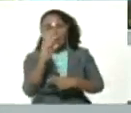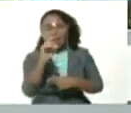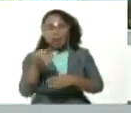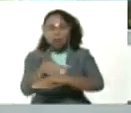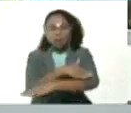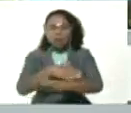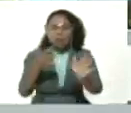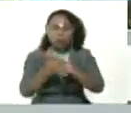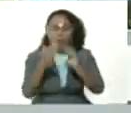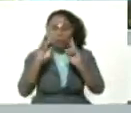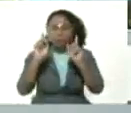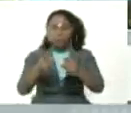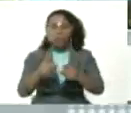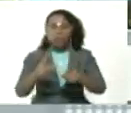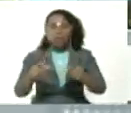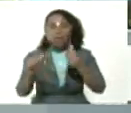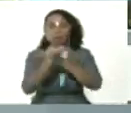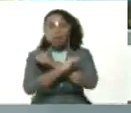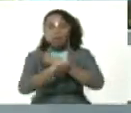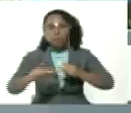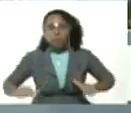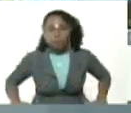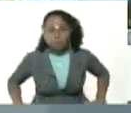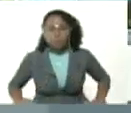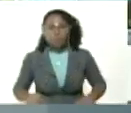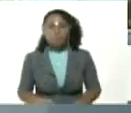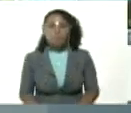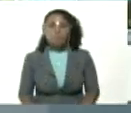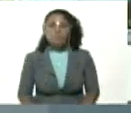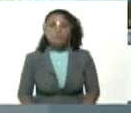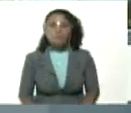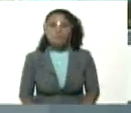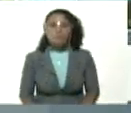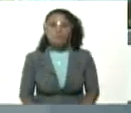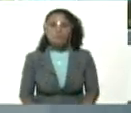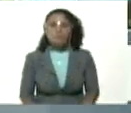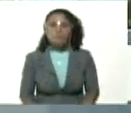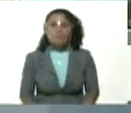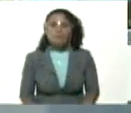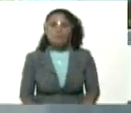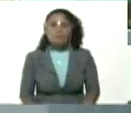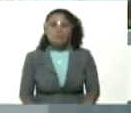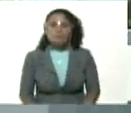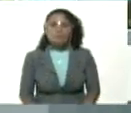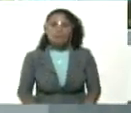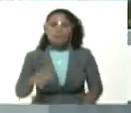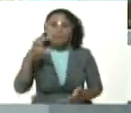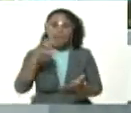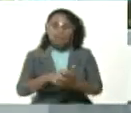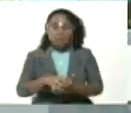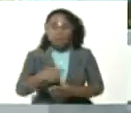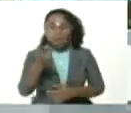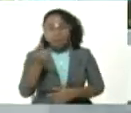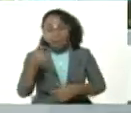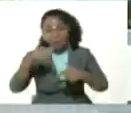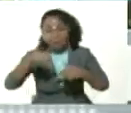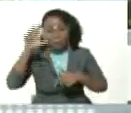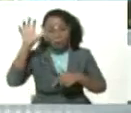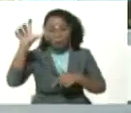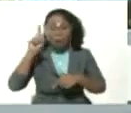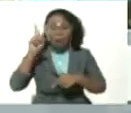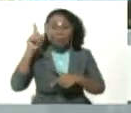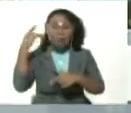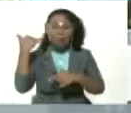parroquia Acarigua, municipio Páez, estado portuguesa, el estado granero del país. Allá